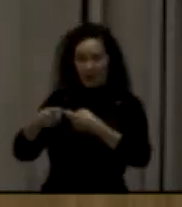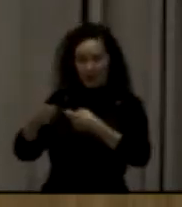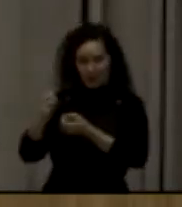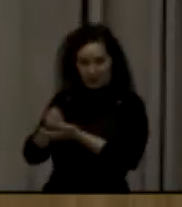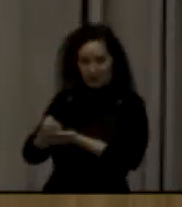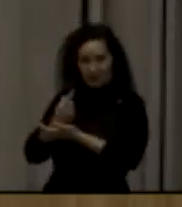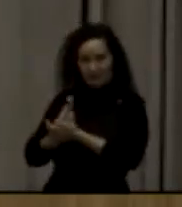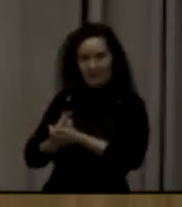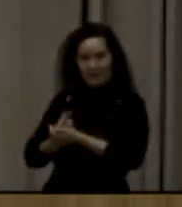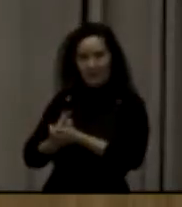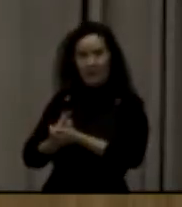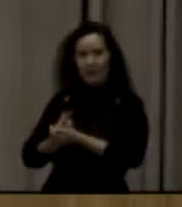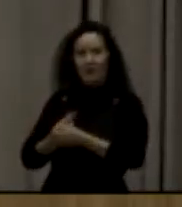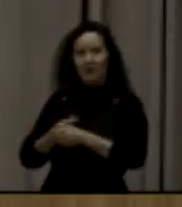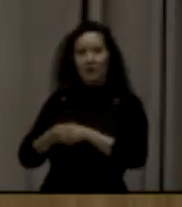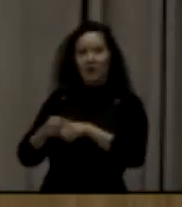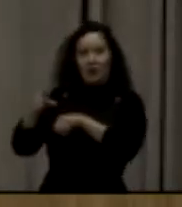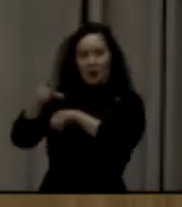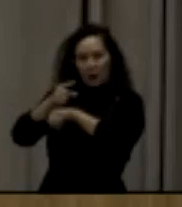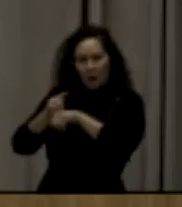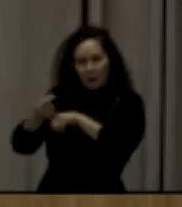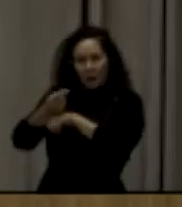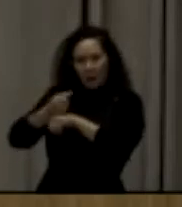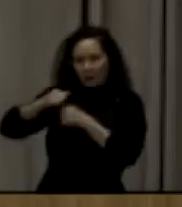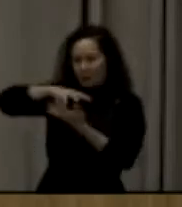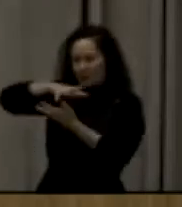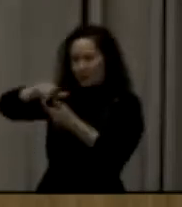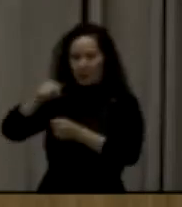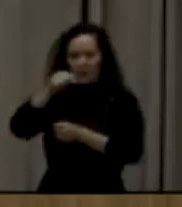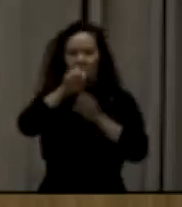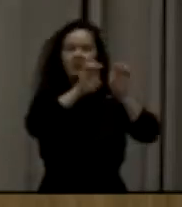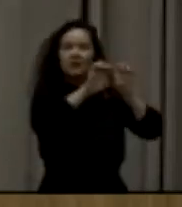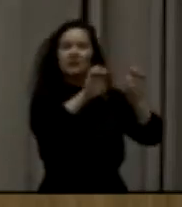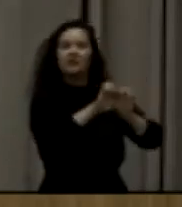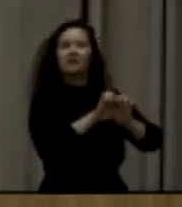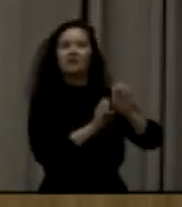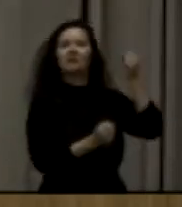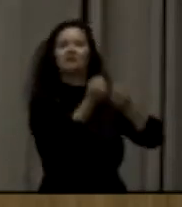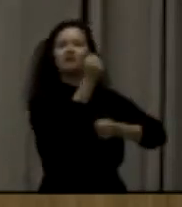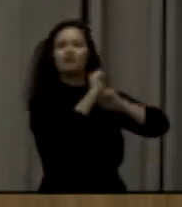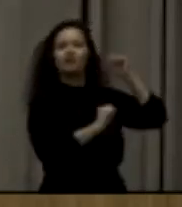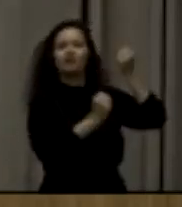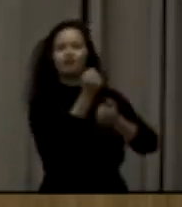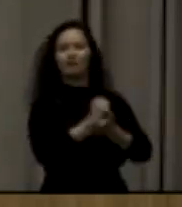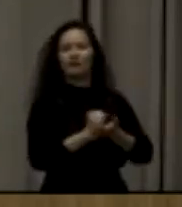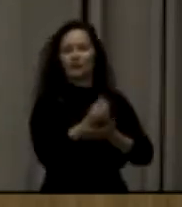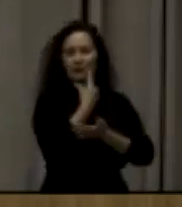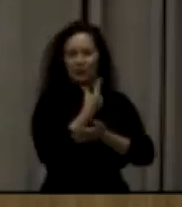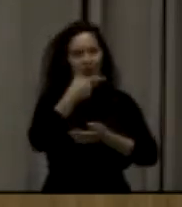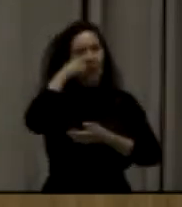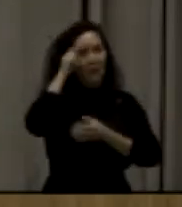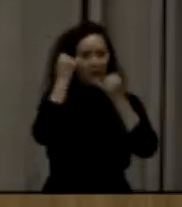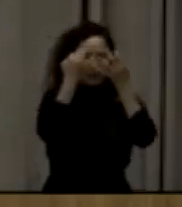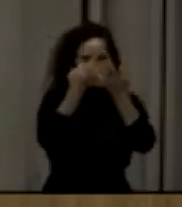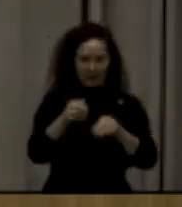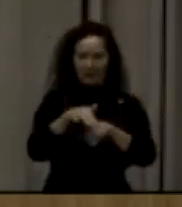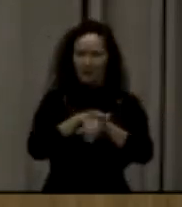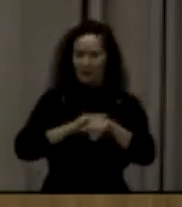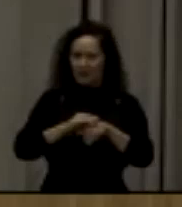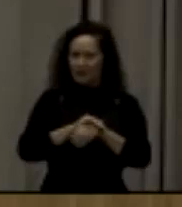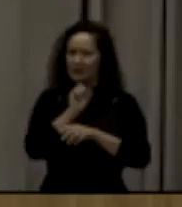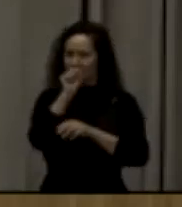transnacional estructurado en ese complejo médico Industrial que nos mencionó también Mario ayer para así avanzar